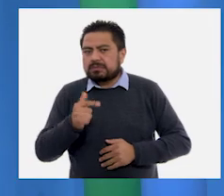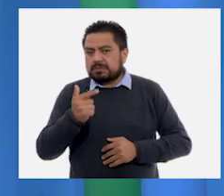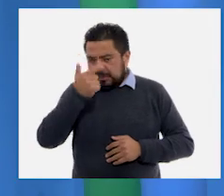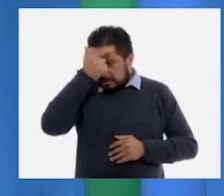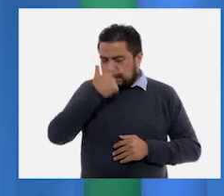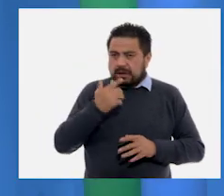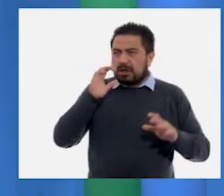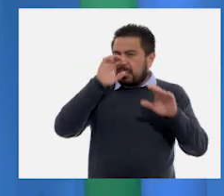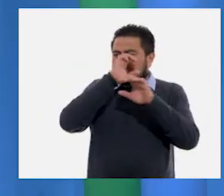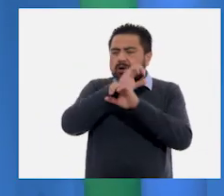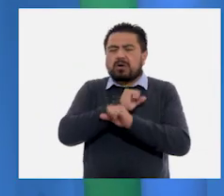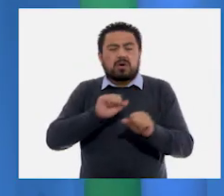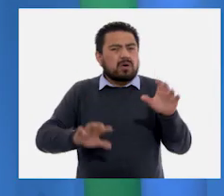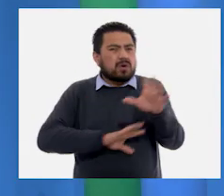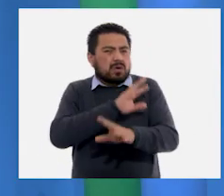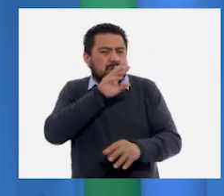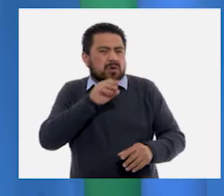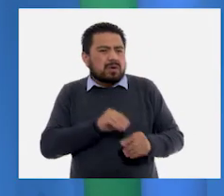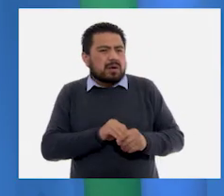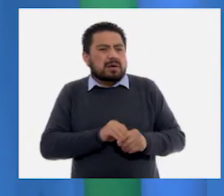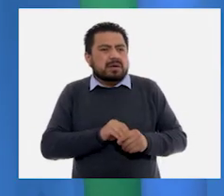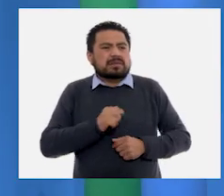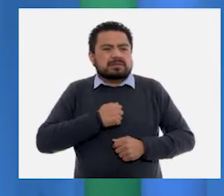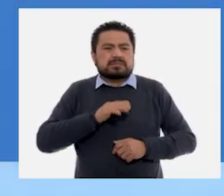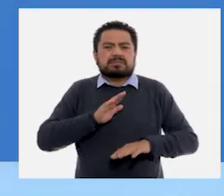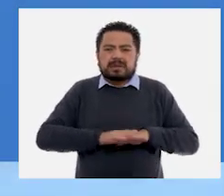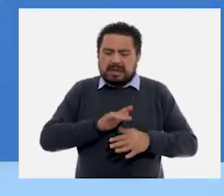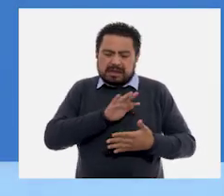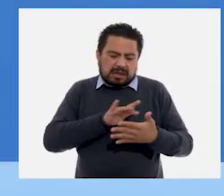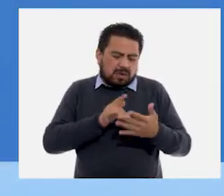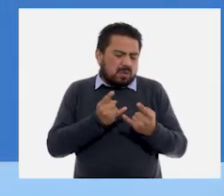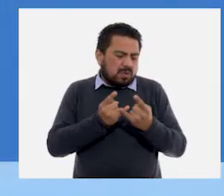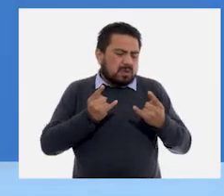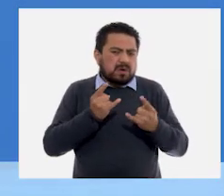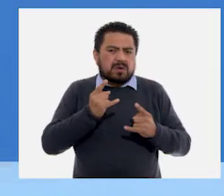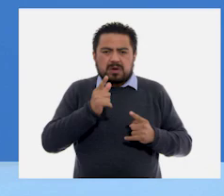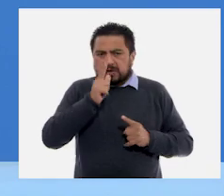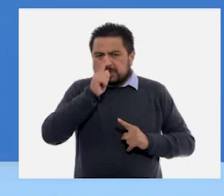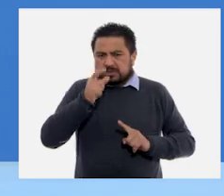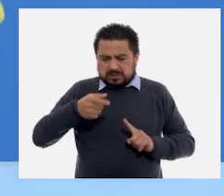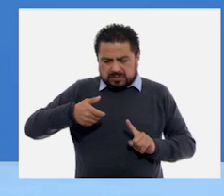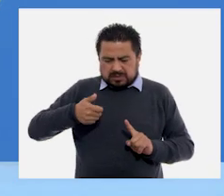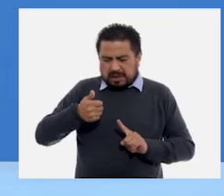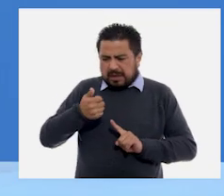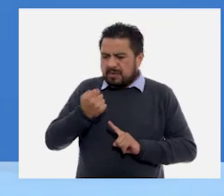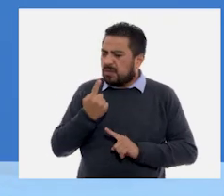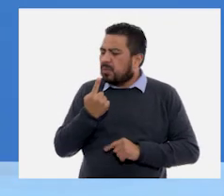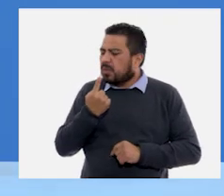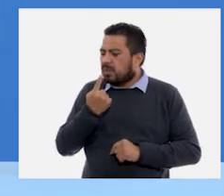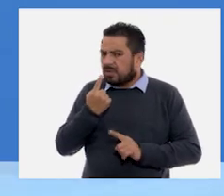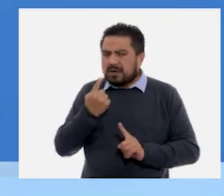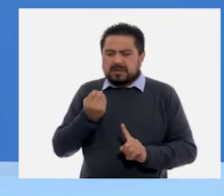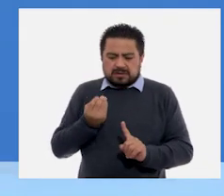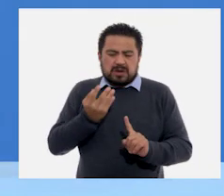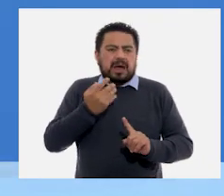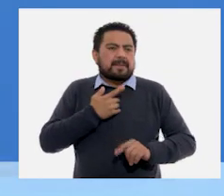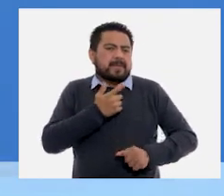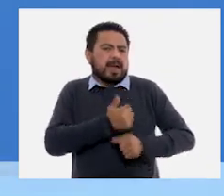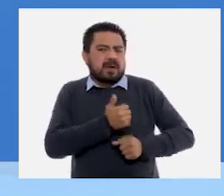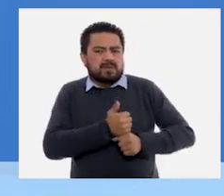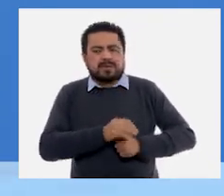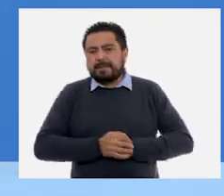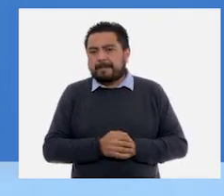cuando oscureció por completo. E intenté leer un cuento alumbrándome con unas velas que prendió mi